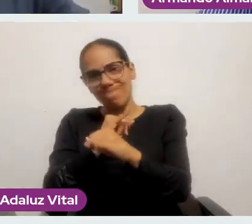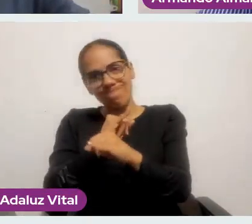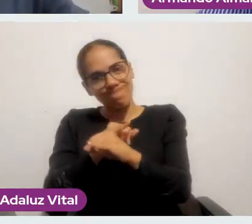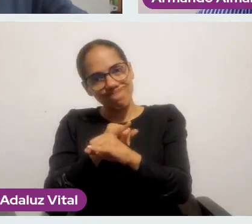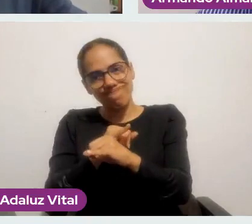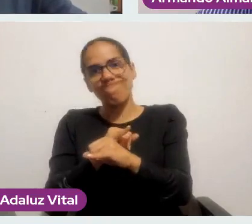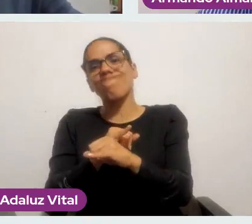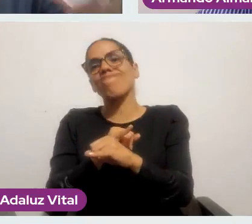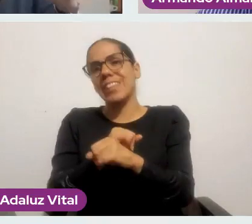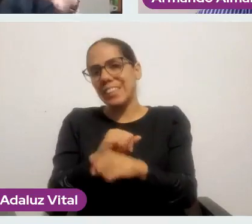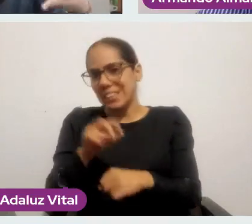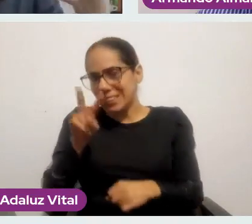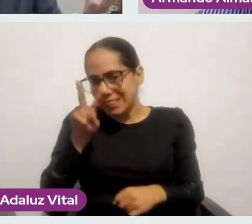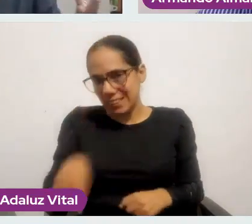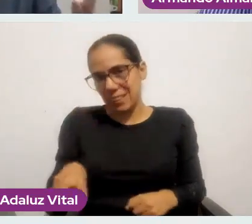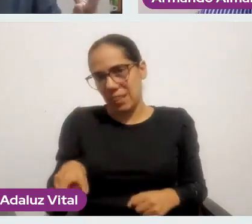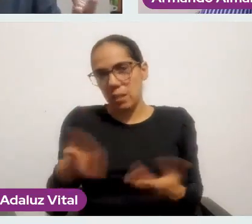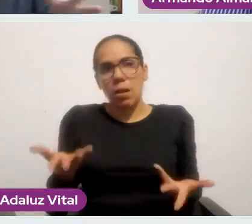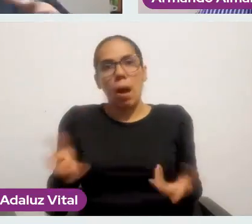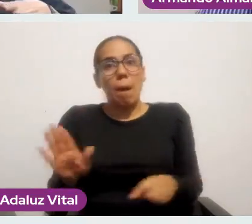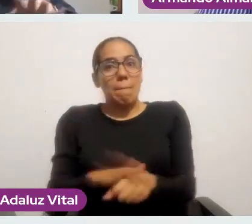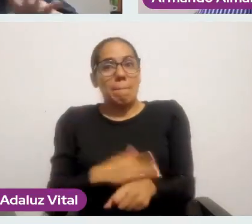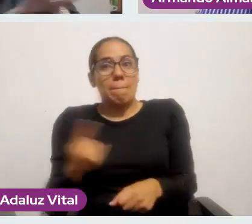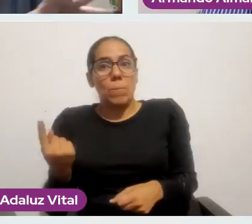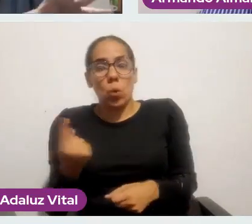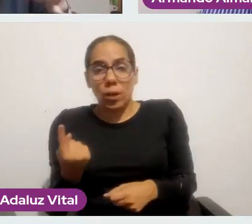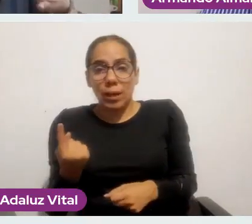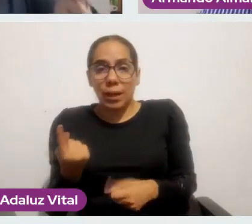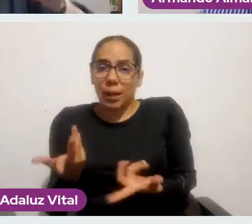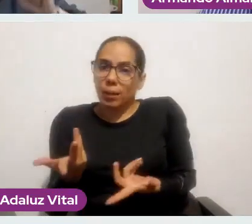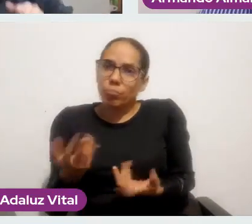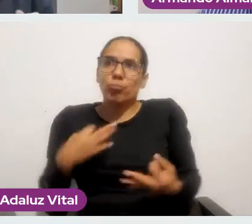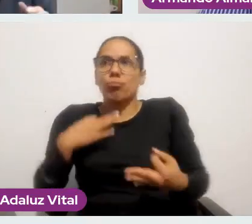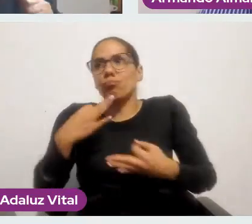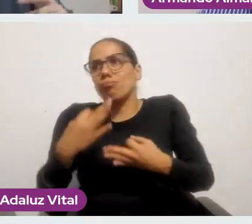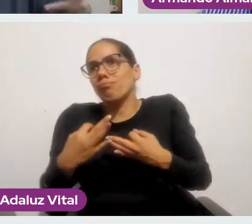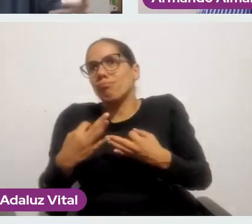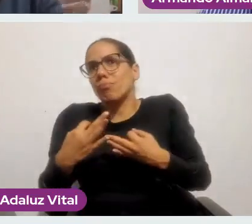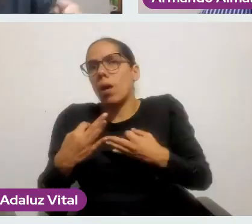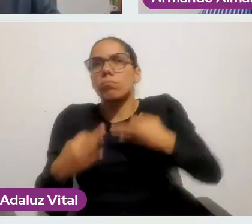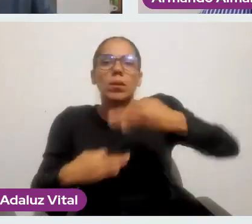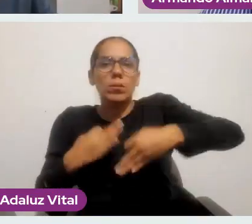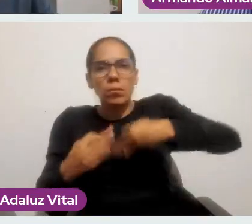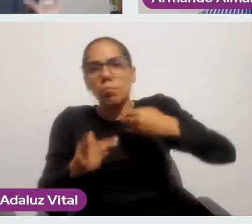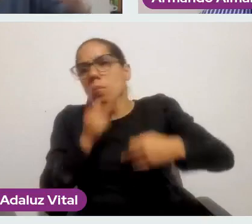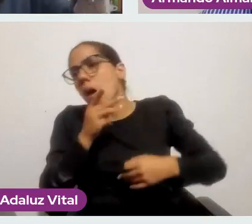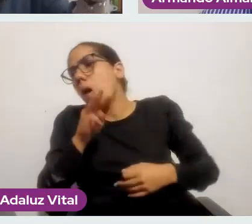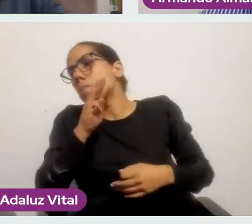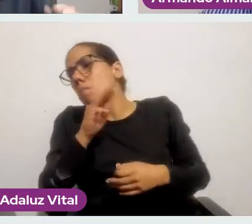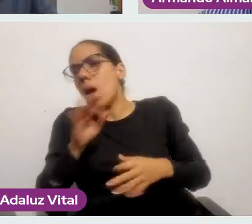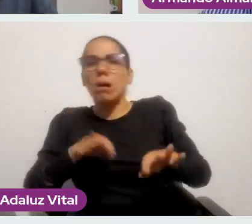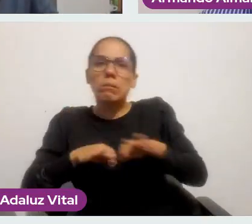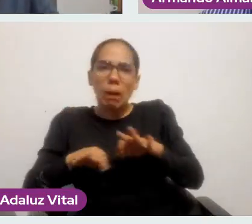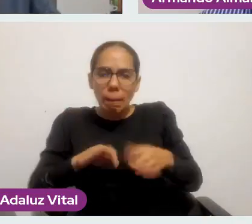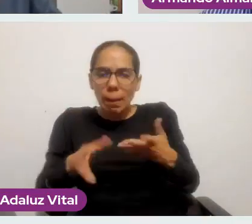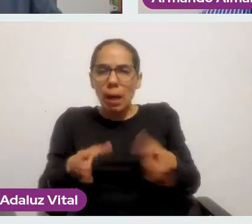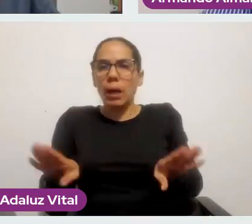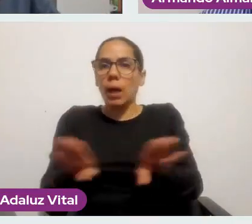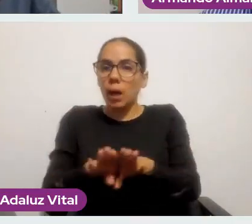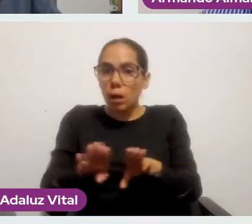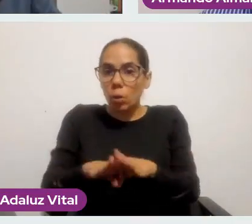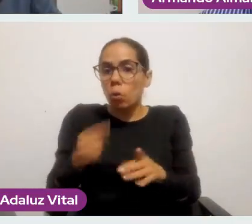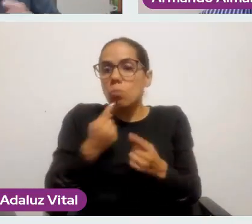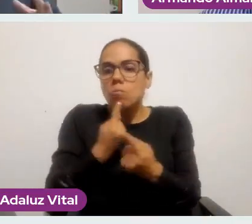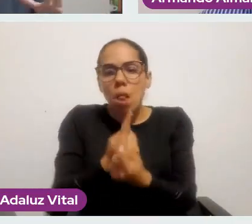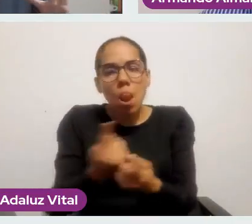de este tema, porque también en las redes sociales hoy como tienen cosas maravillosas y hoy nos permite estar a distancia, no